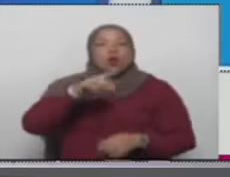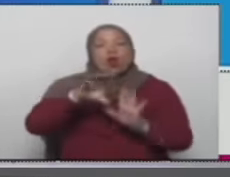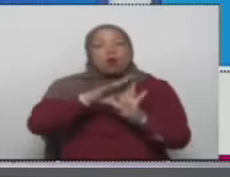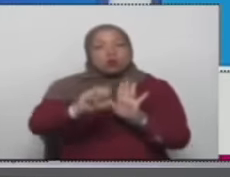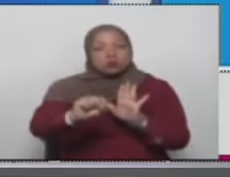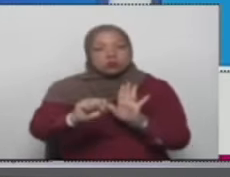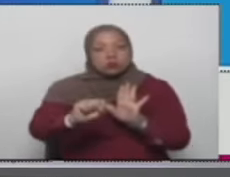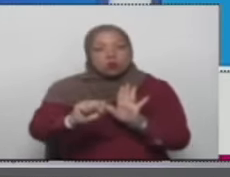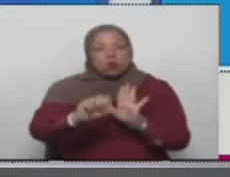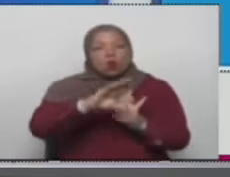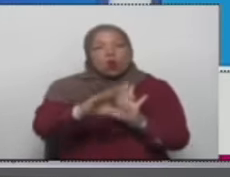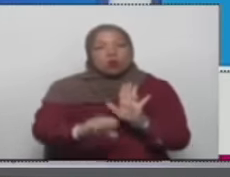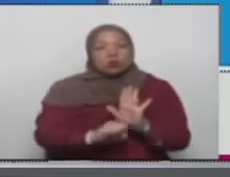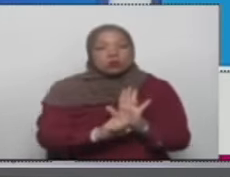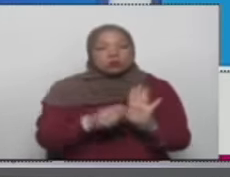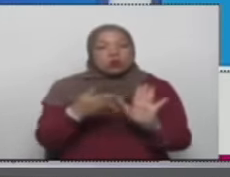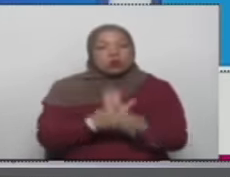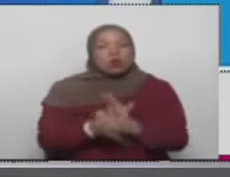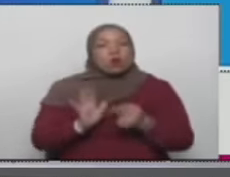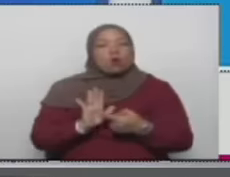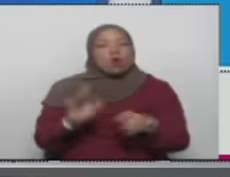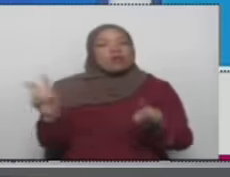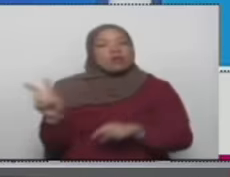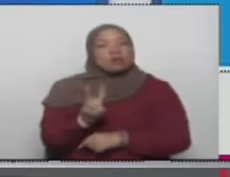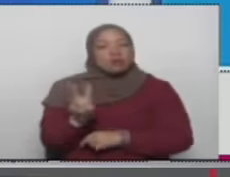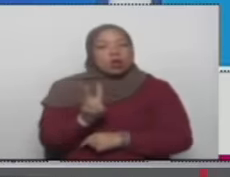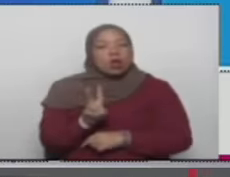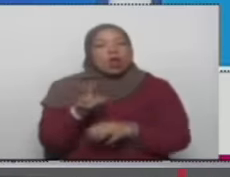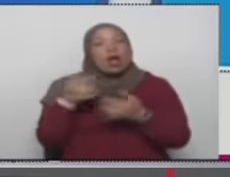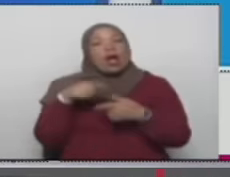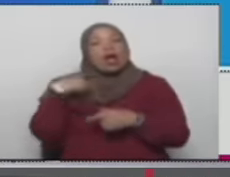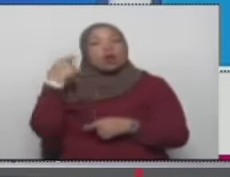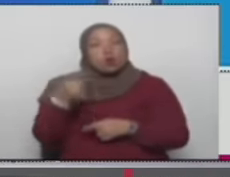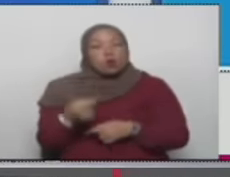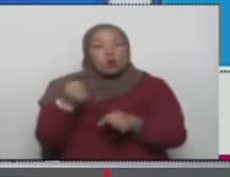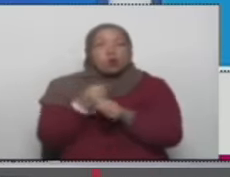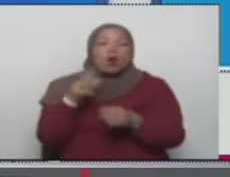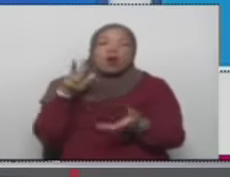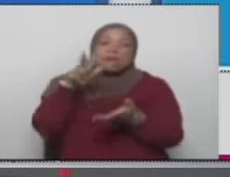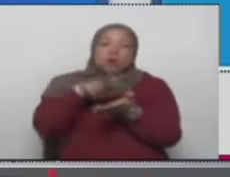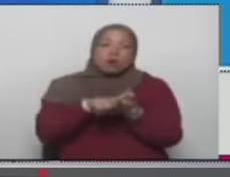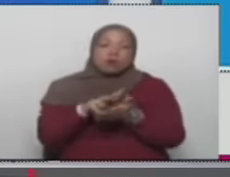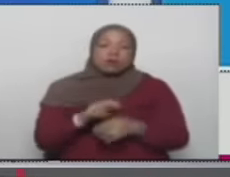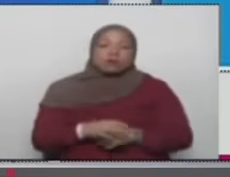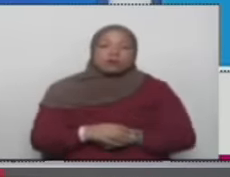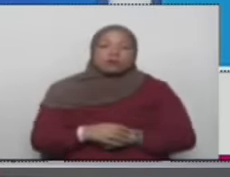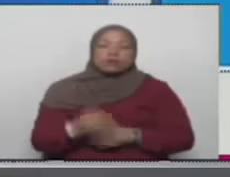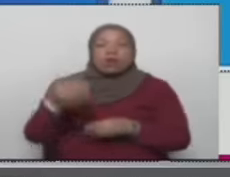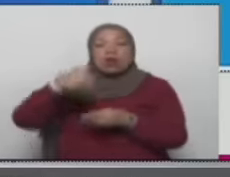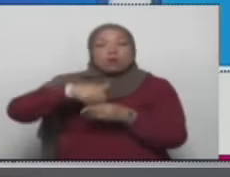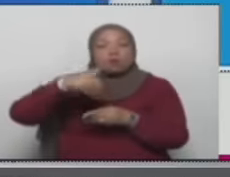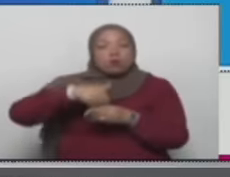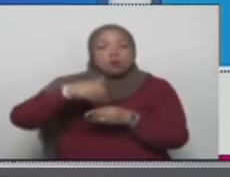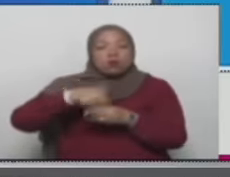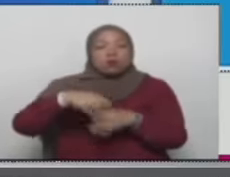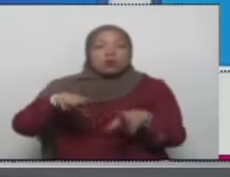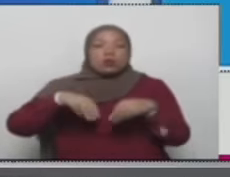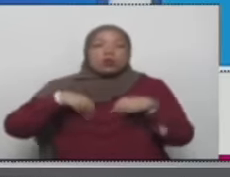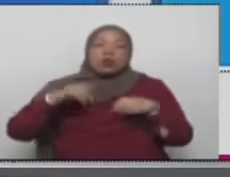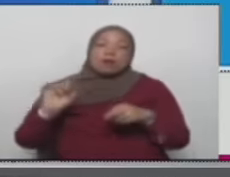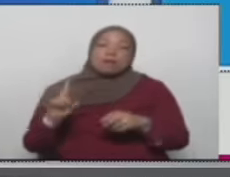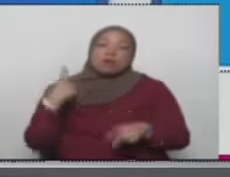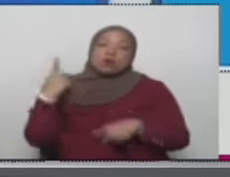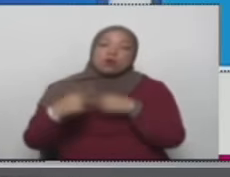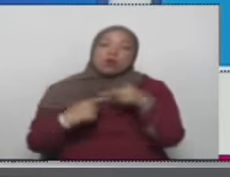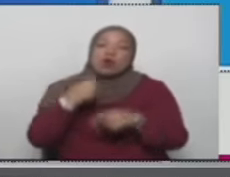Constitución, de cara a un país. Y luego esta Constitución fue aprobada por voto popular, por referéndum, por primera vez en